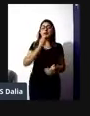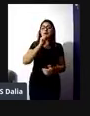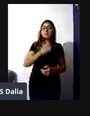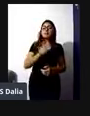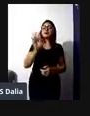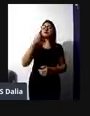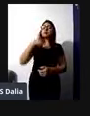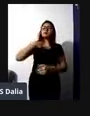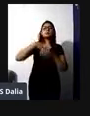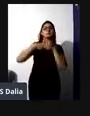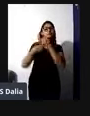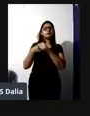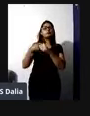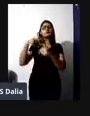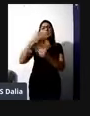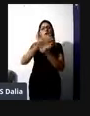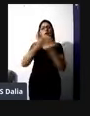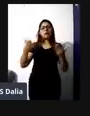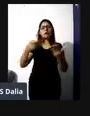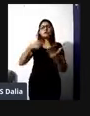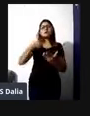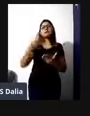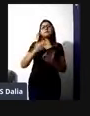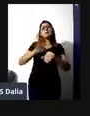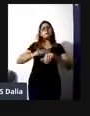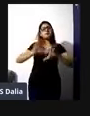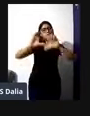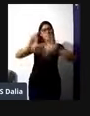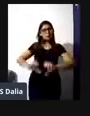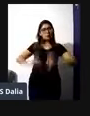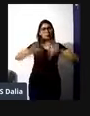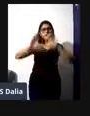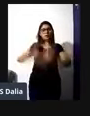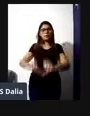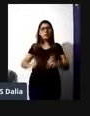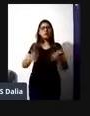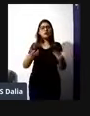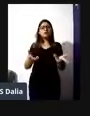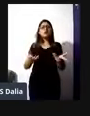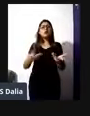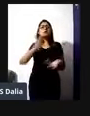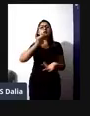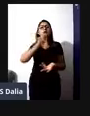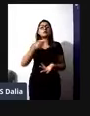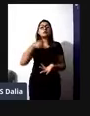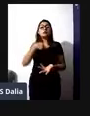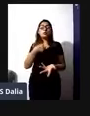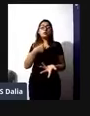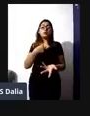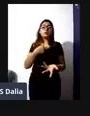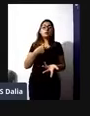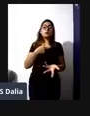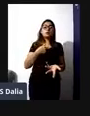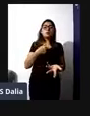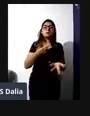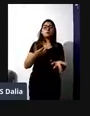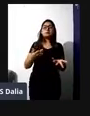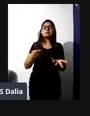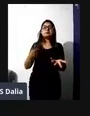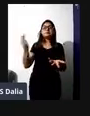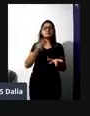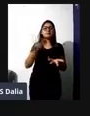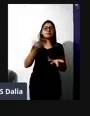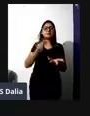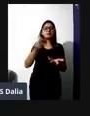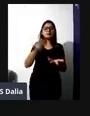que ser mucho más cuidadoso, que tengo que debo, en la medida de las posibilidades, tener un